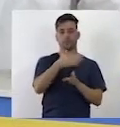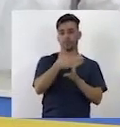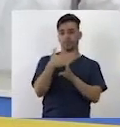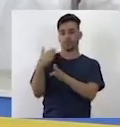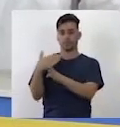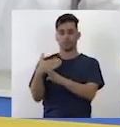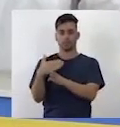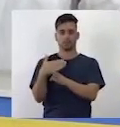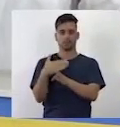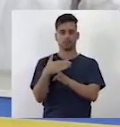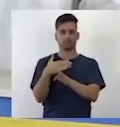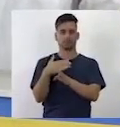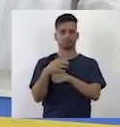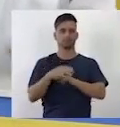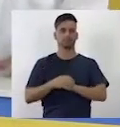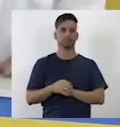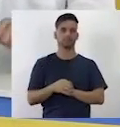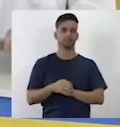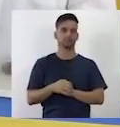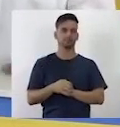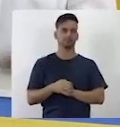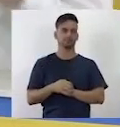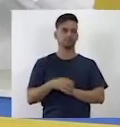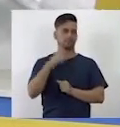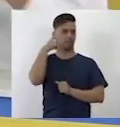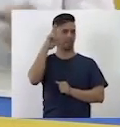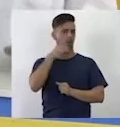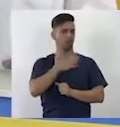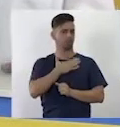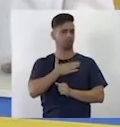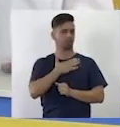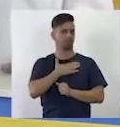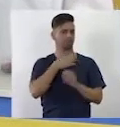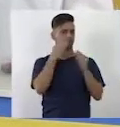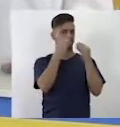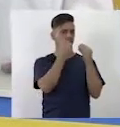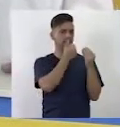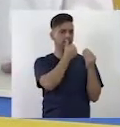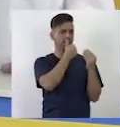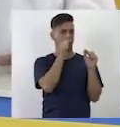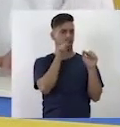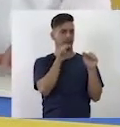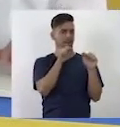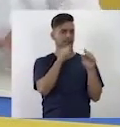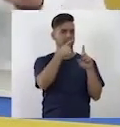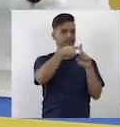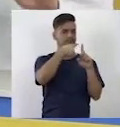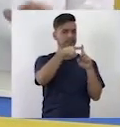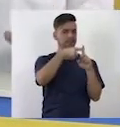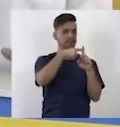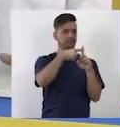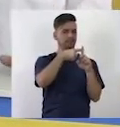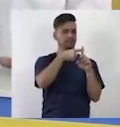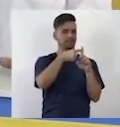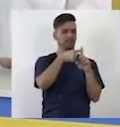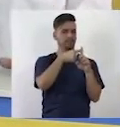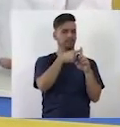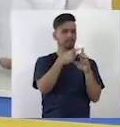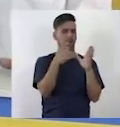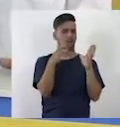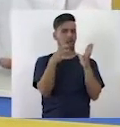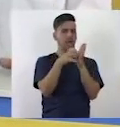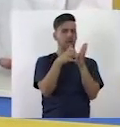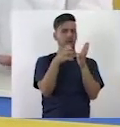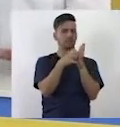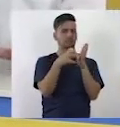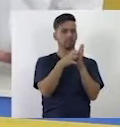accesorio la diferencia recuerde la propia química los metales metal activo con ácidos